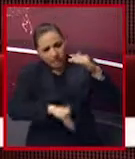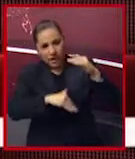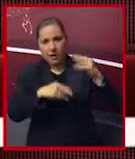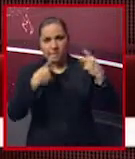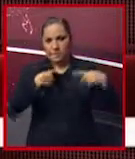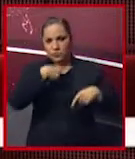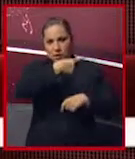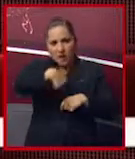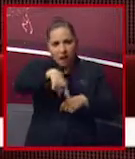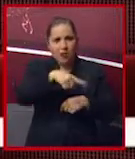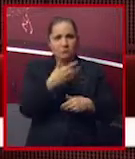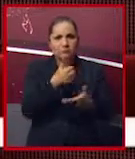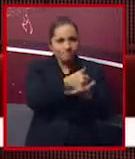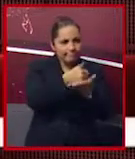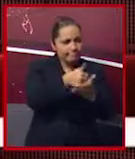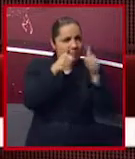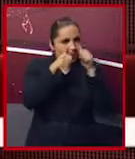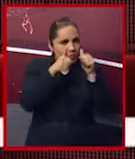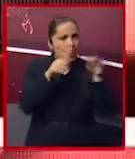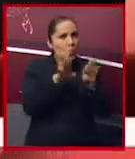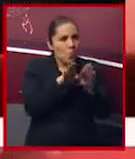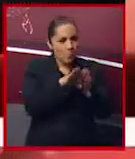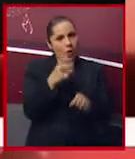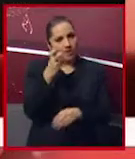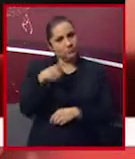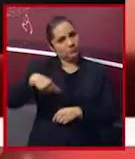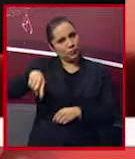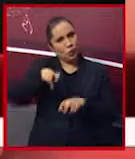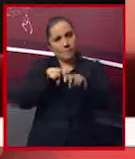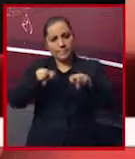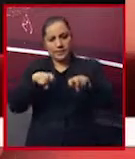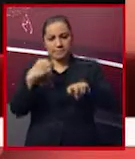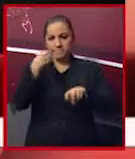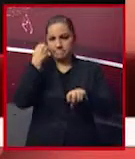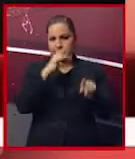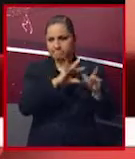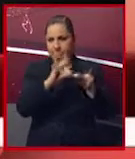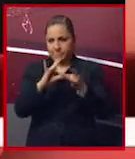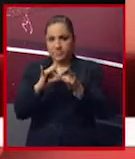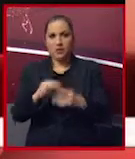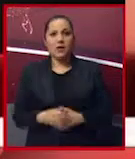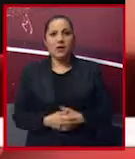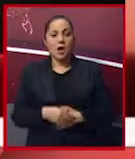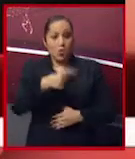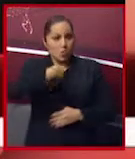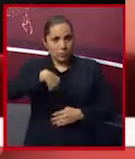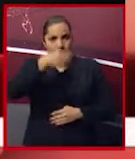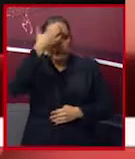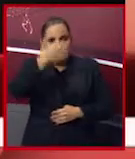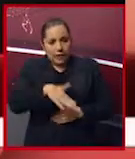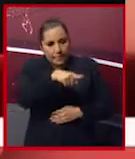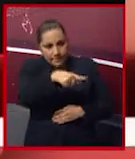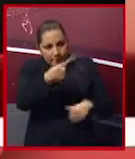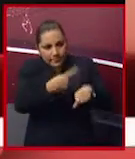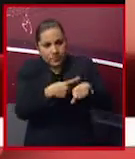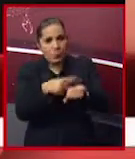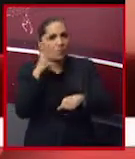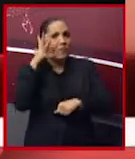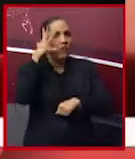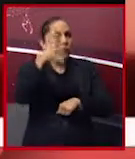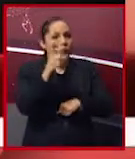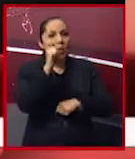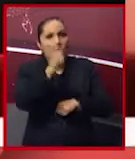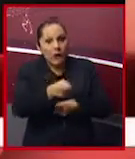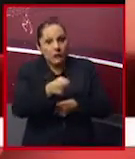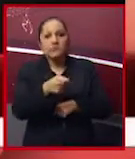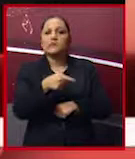los panelistas. No han requerido usualmente ventilación, sabiendo todos los efectos adversos que pueden tener, pero lo más importante es siempre